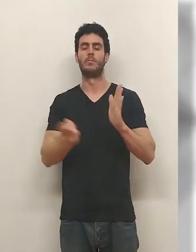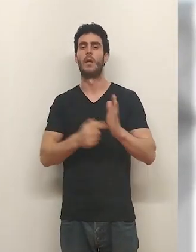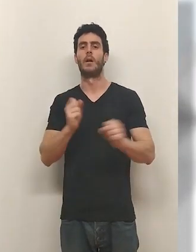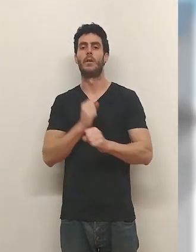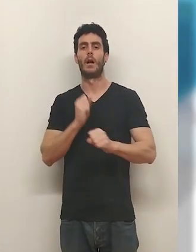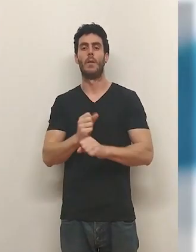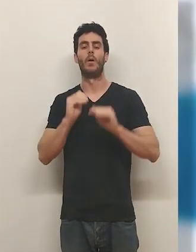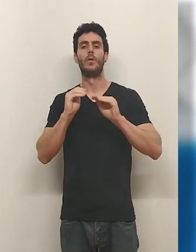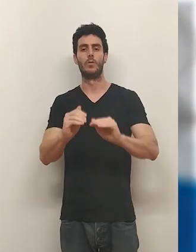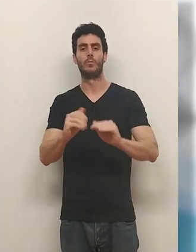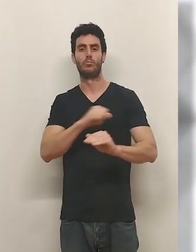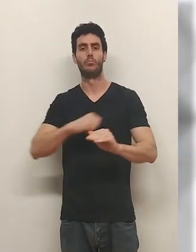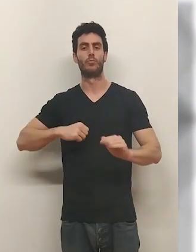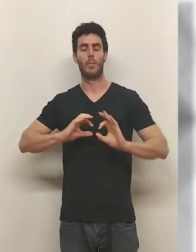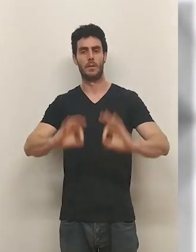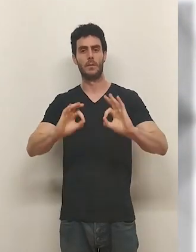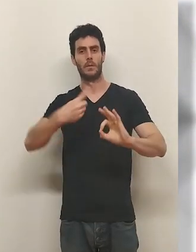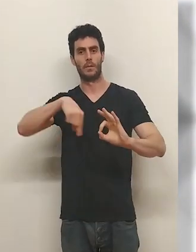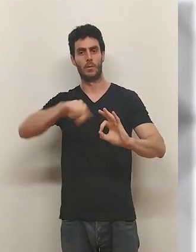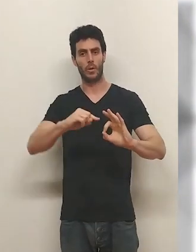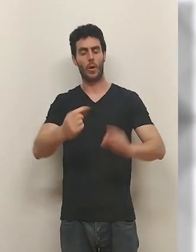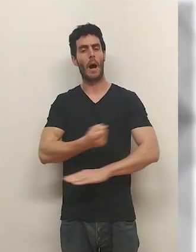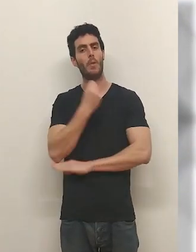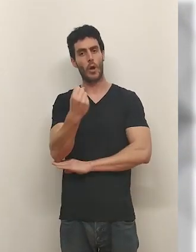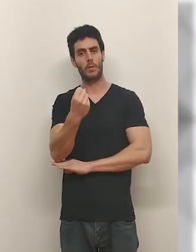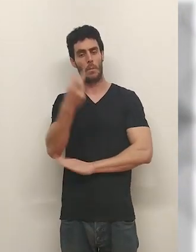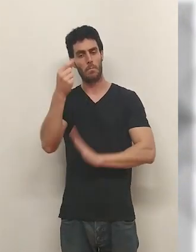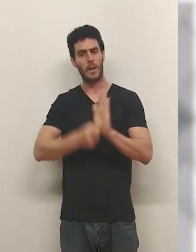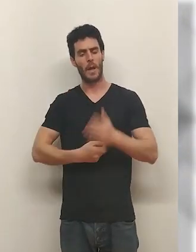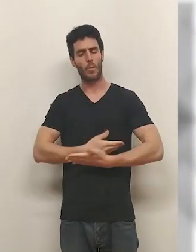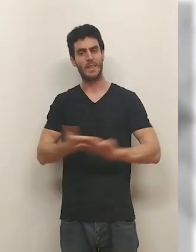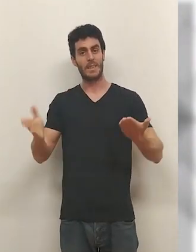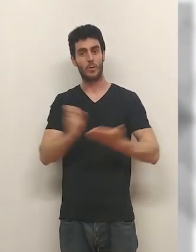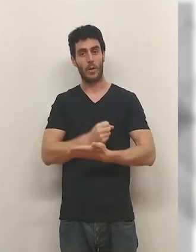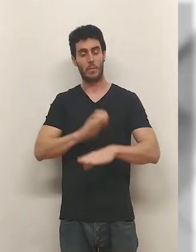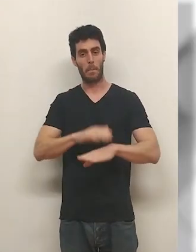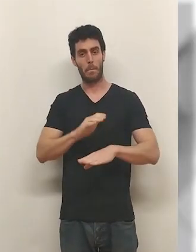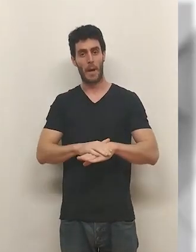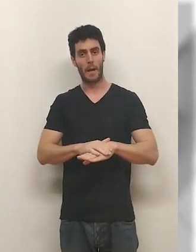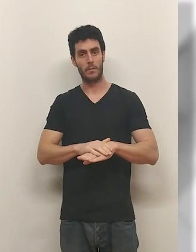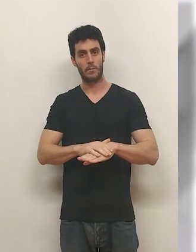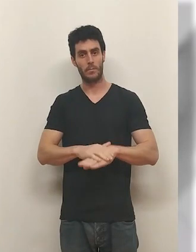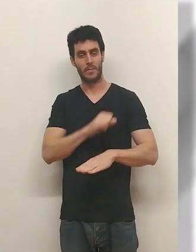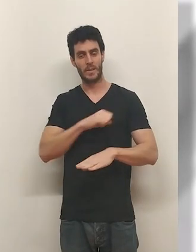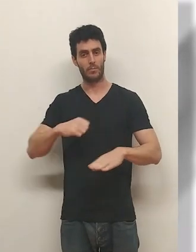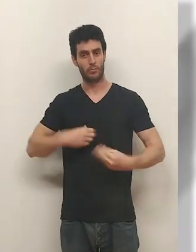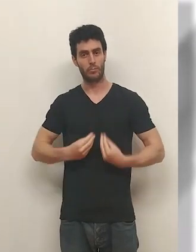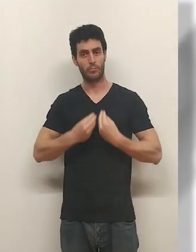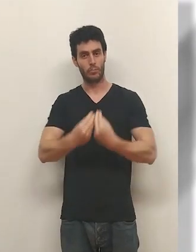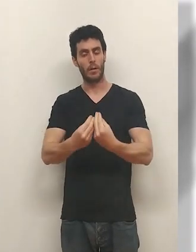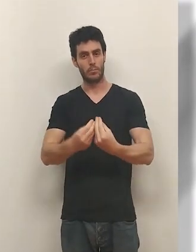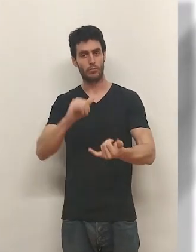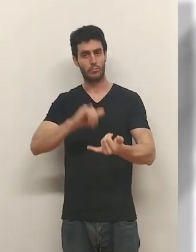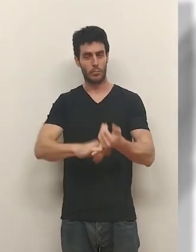laboral como autónomas. Vamos a favorecer todas las medidas para que pueda haber la cotitularidad entre los